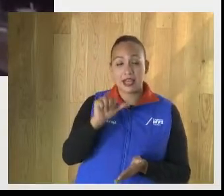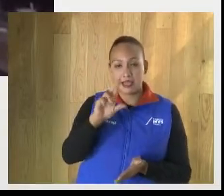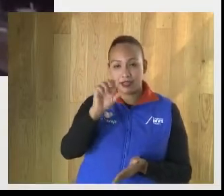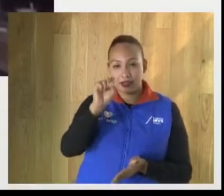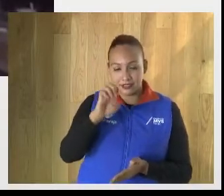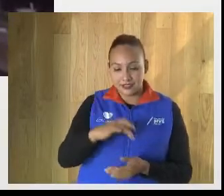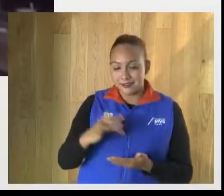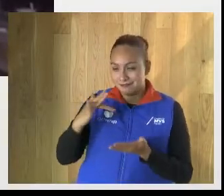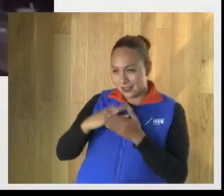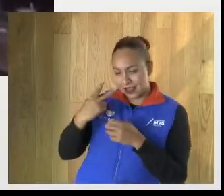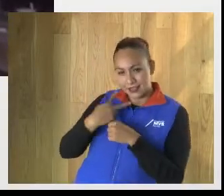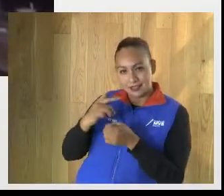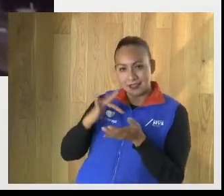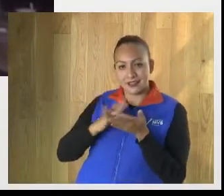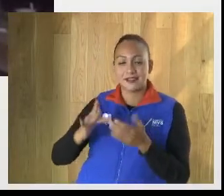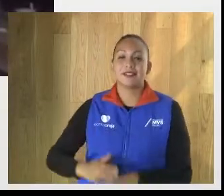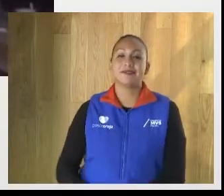en este